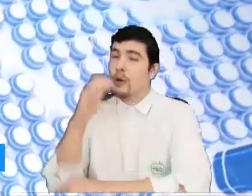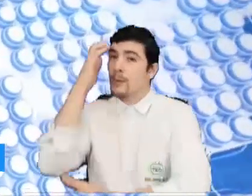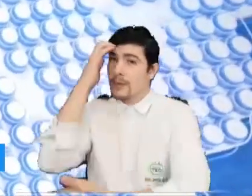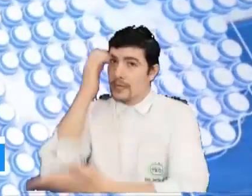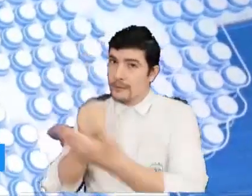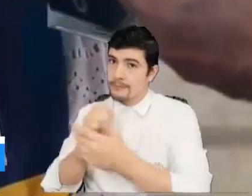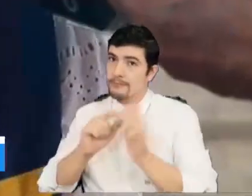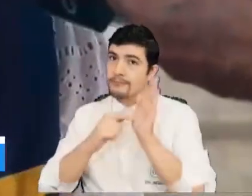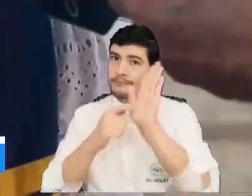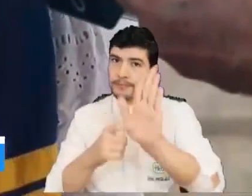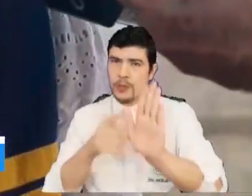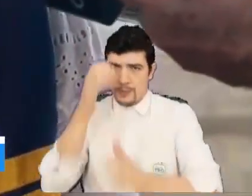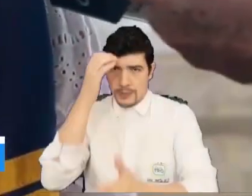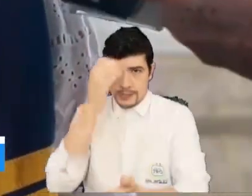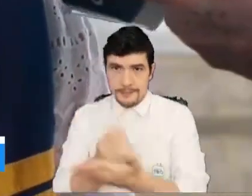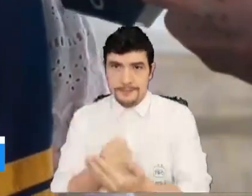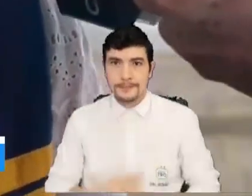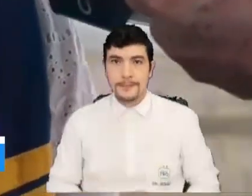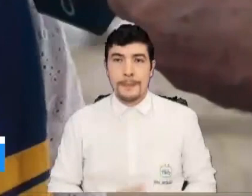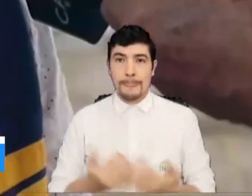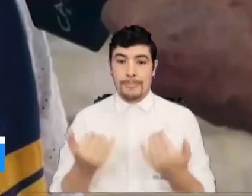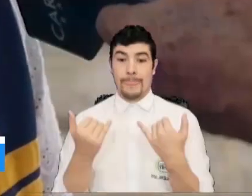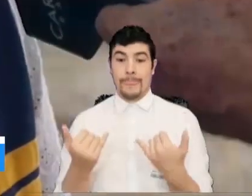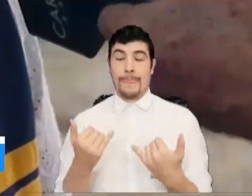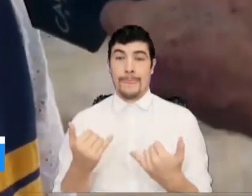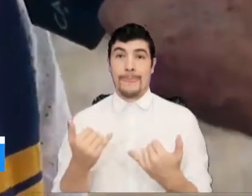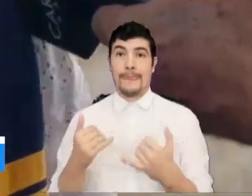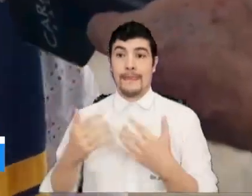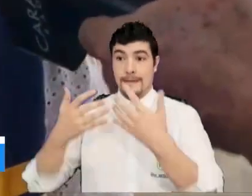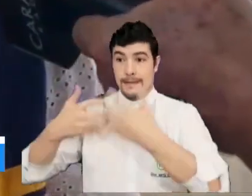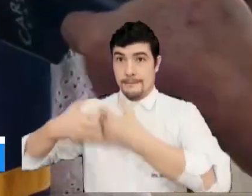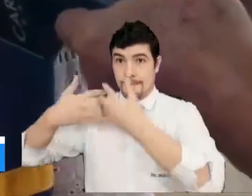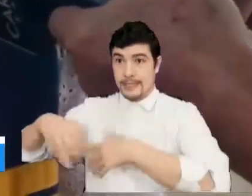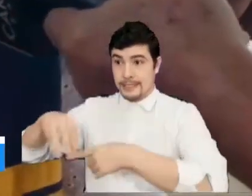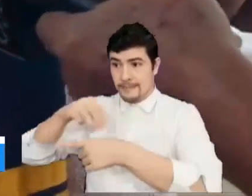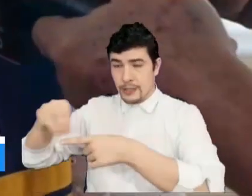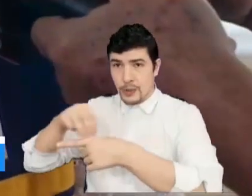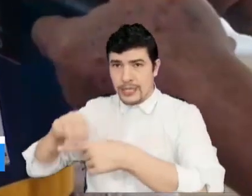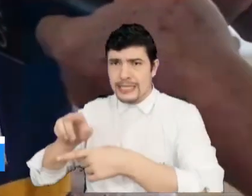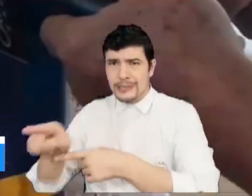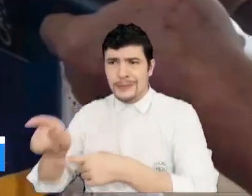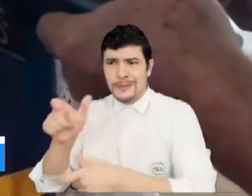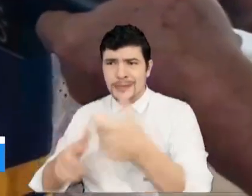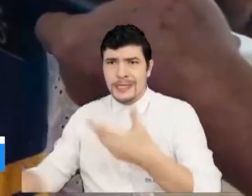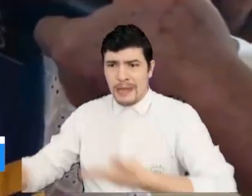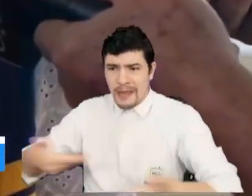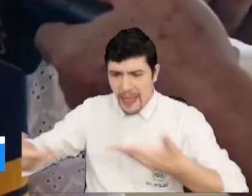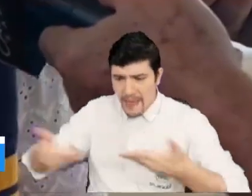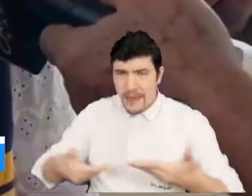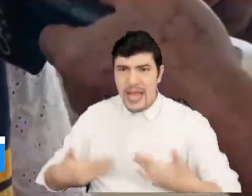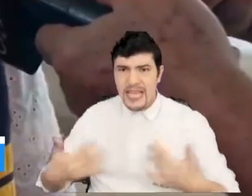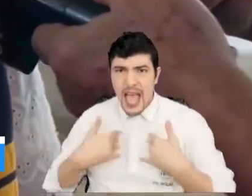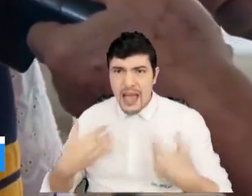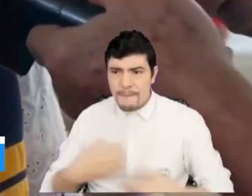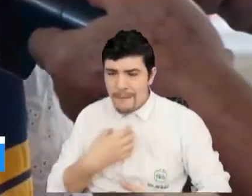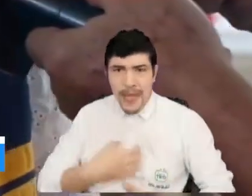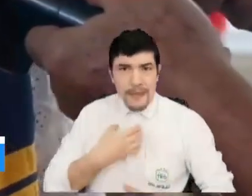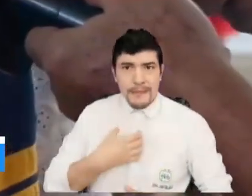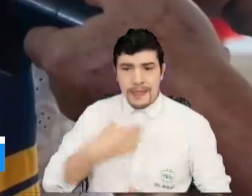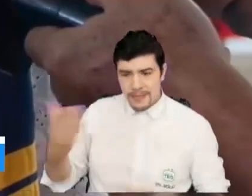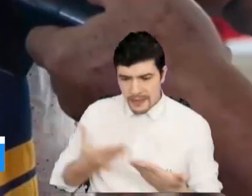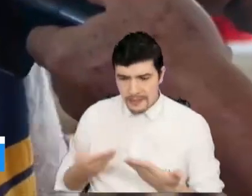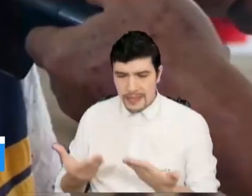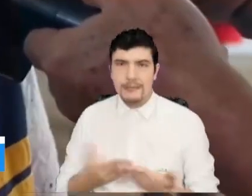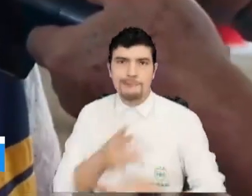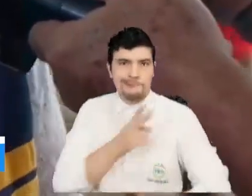Por parte de Metrolínea, nosotros hemos recibido bastantes quejas y adicional hemos realizado varias visitas de